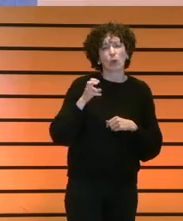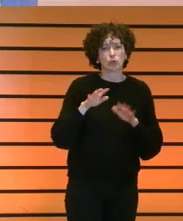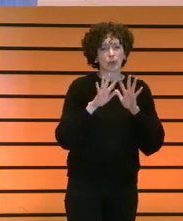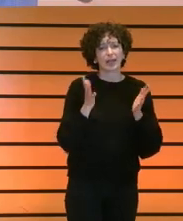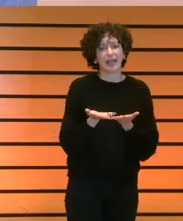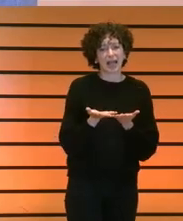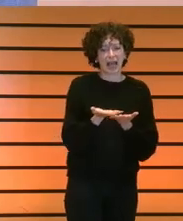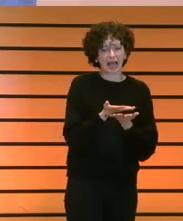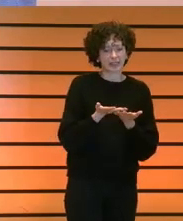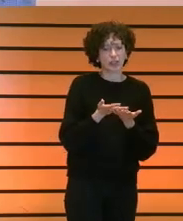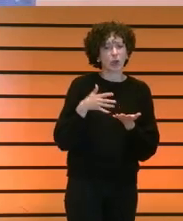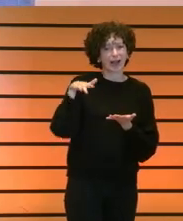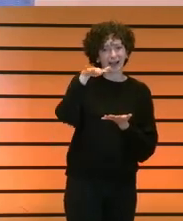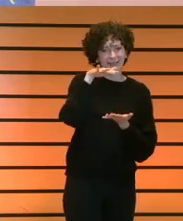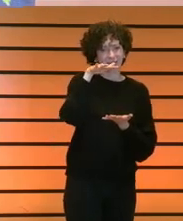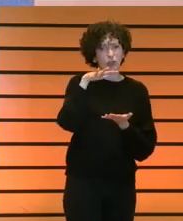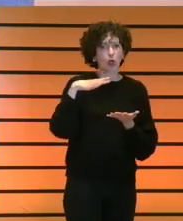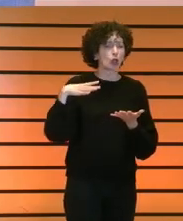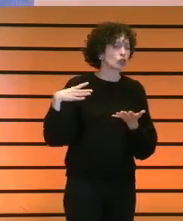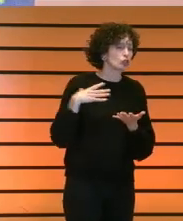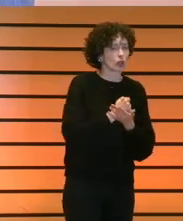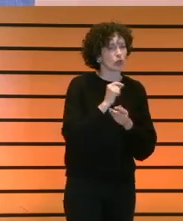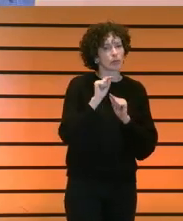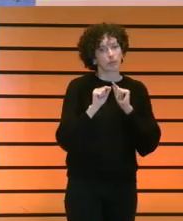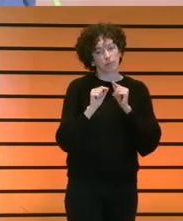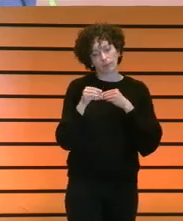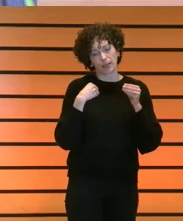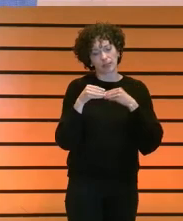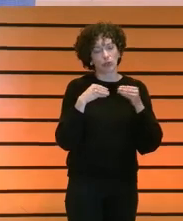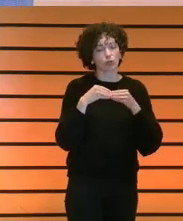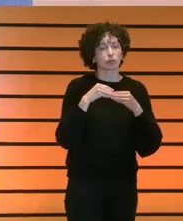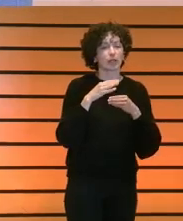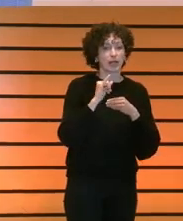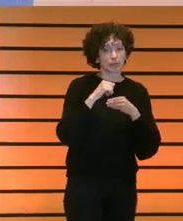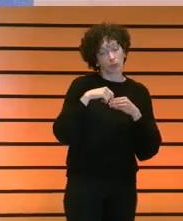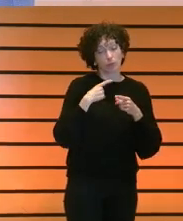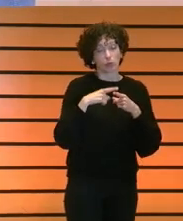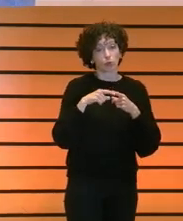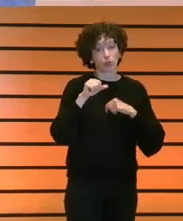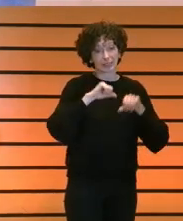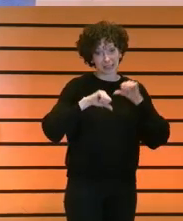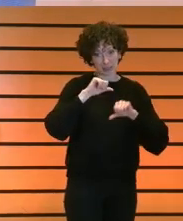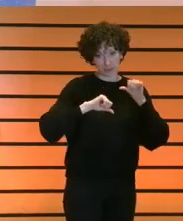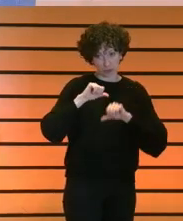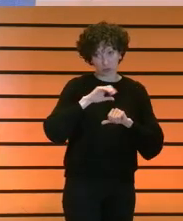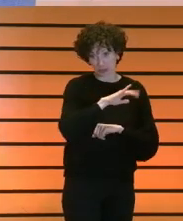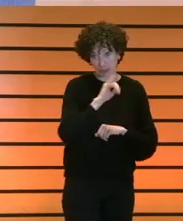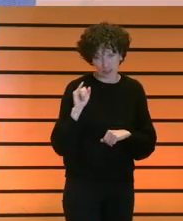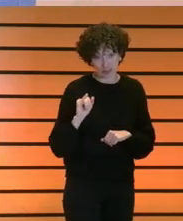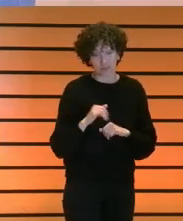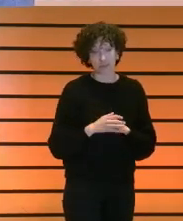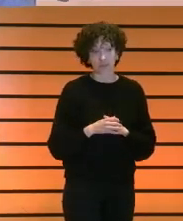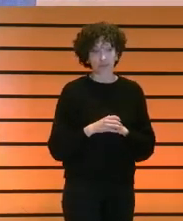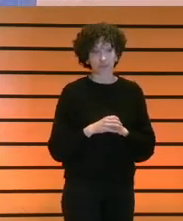del Antártico, en todos los rincones planetarios hay presencia de productos químicos, sobre todo en fórmula de